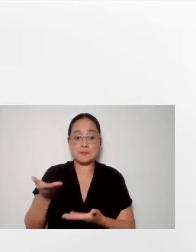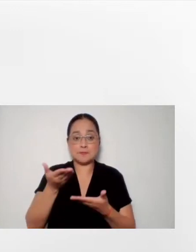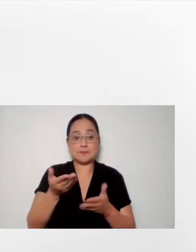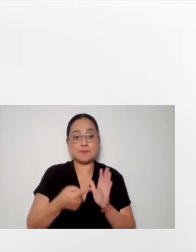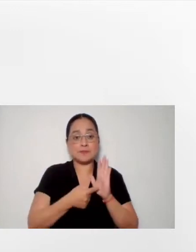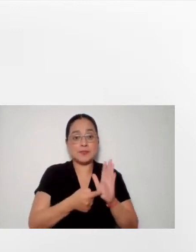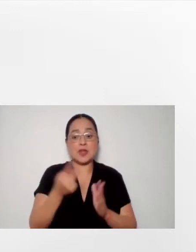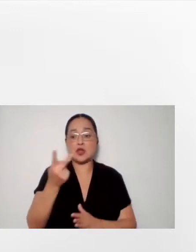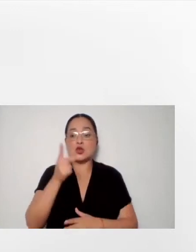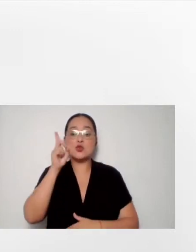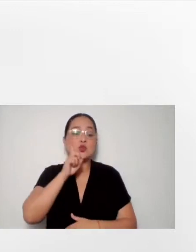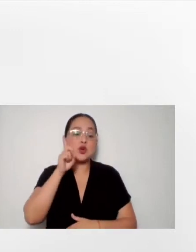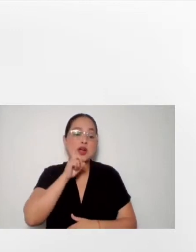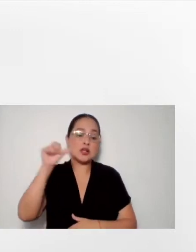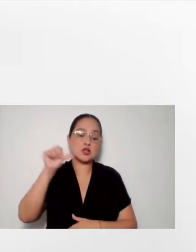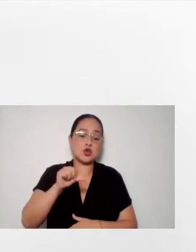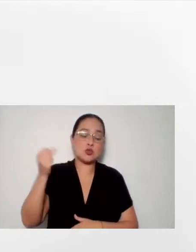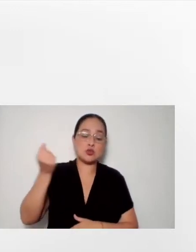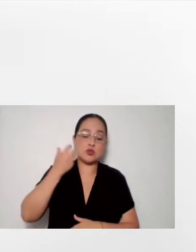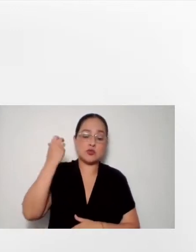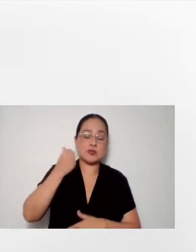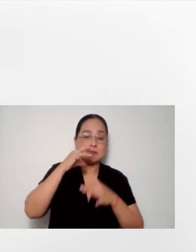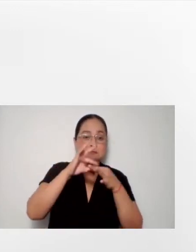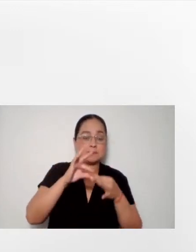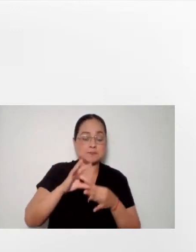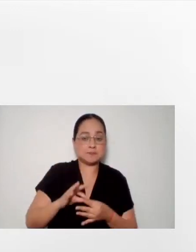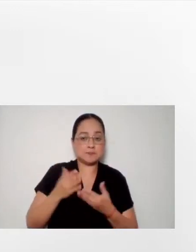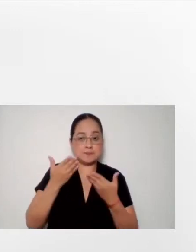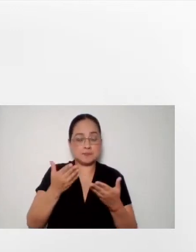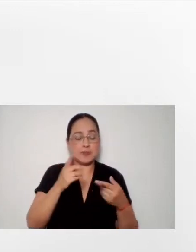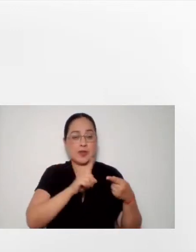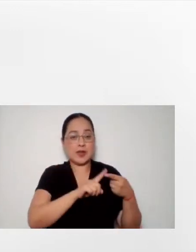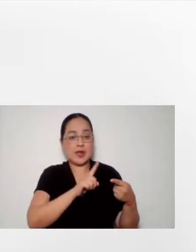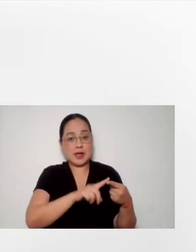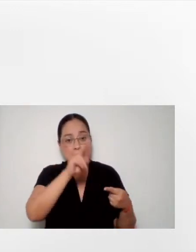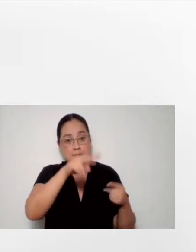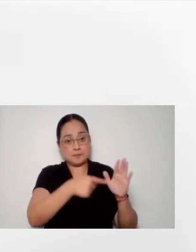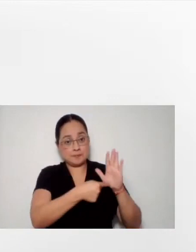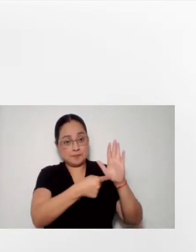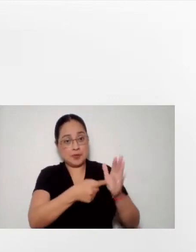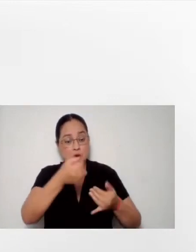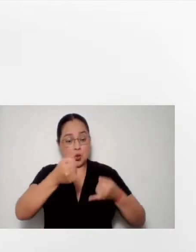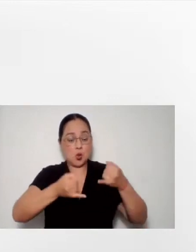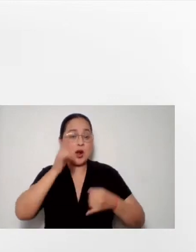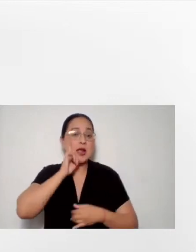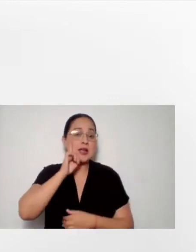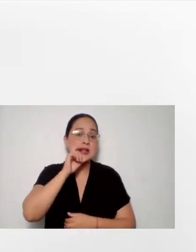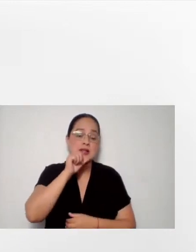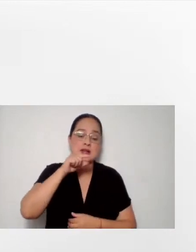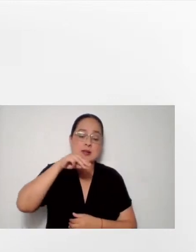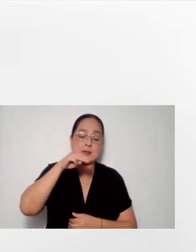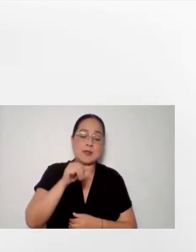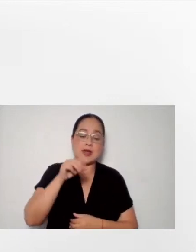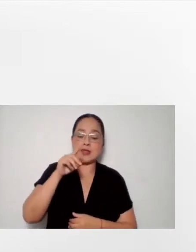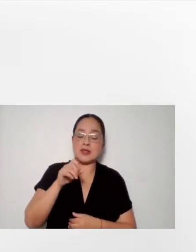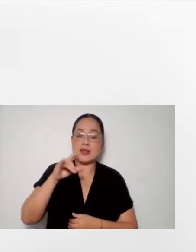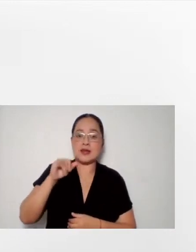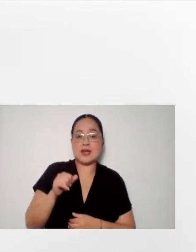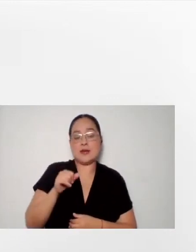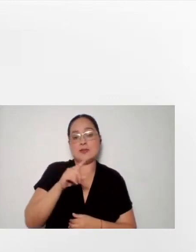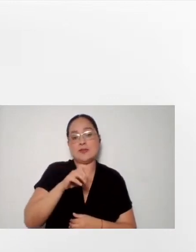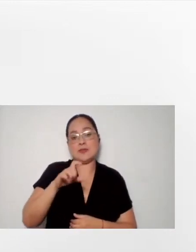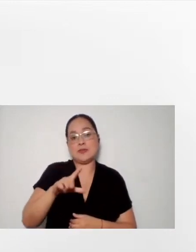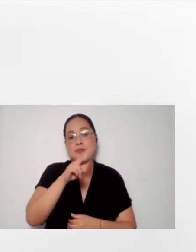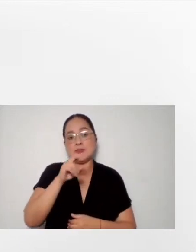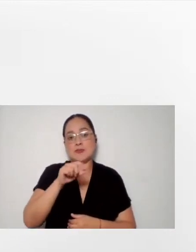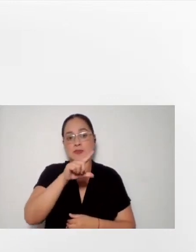dos panelistas que hoy nos acompañan. Por un lado, tenemos el honor de presentar a la jueza Almadelia del Valle Velarde, titular del Juzgado